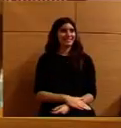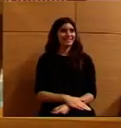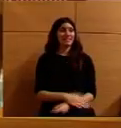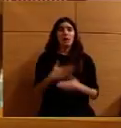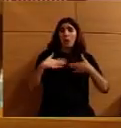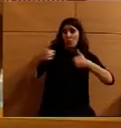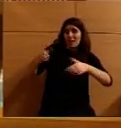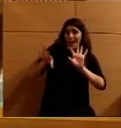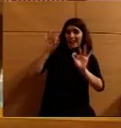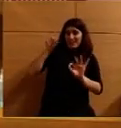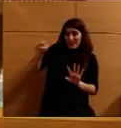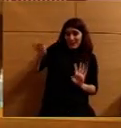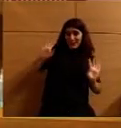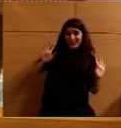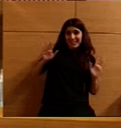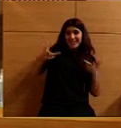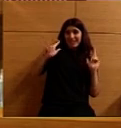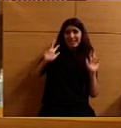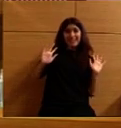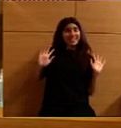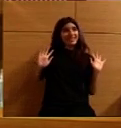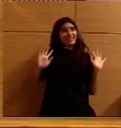Puedo hacer lo que quiera.